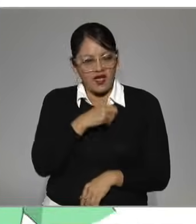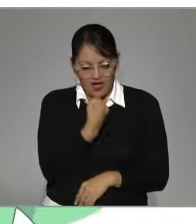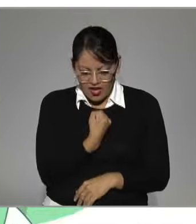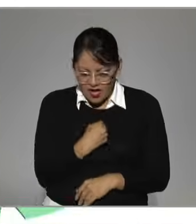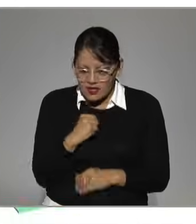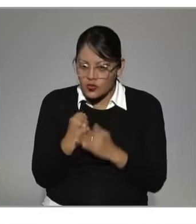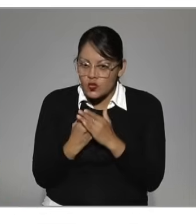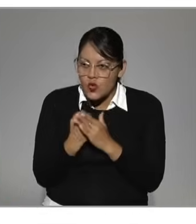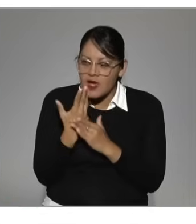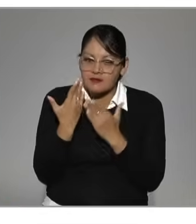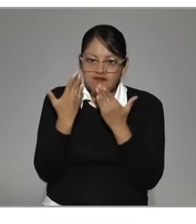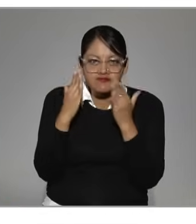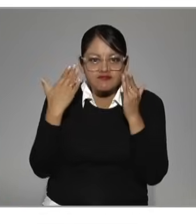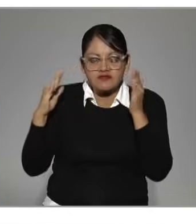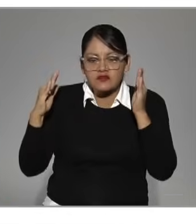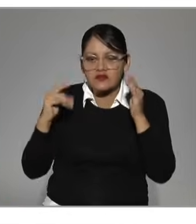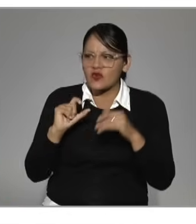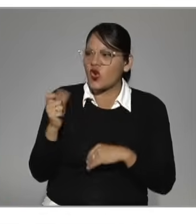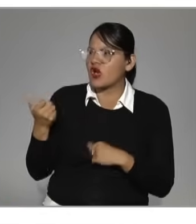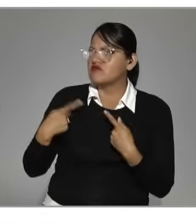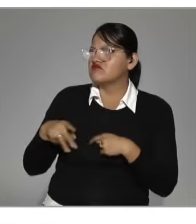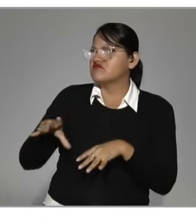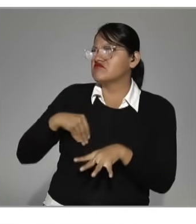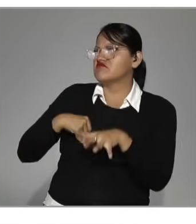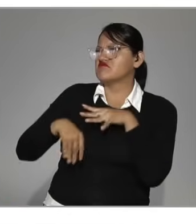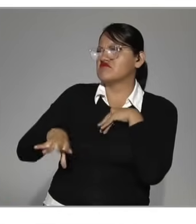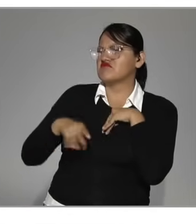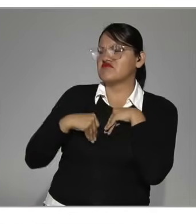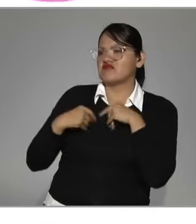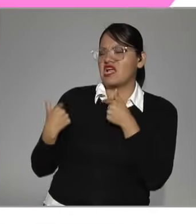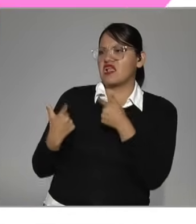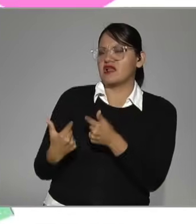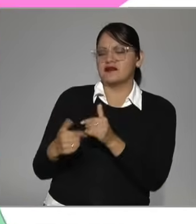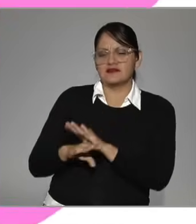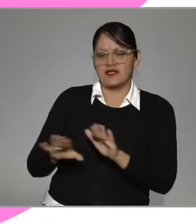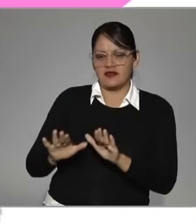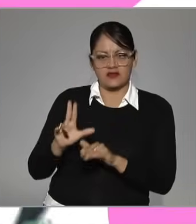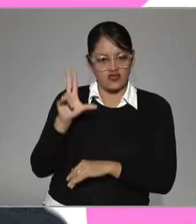no solo repetir lo que otras generaciones hicieron.